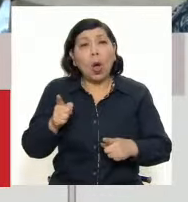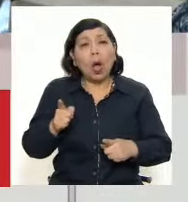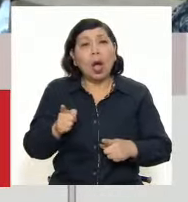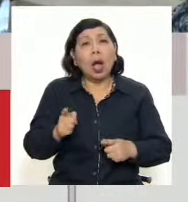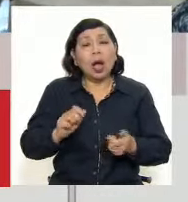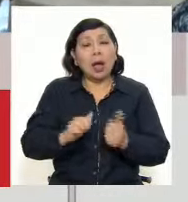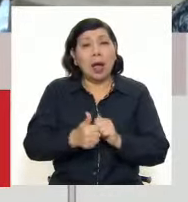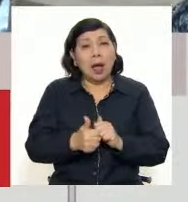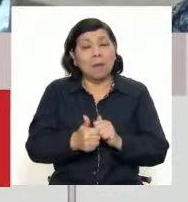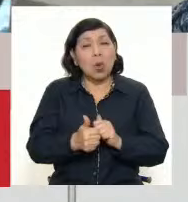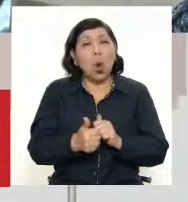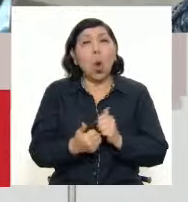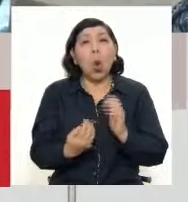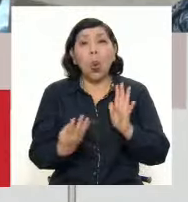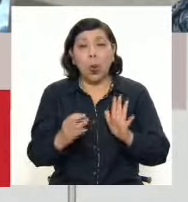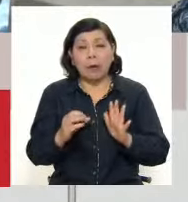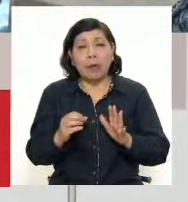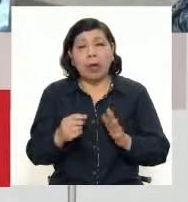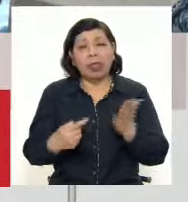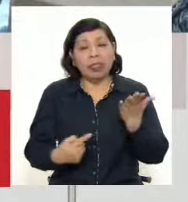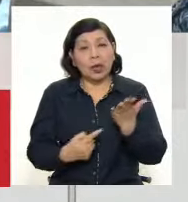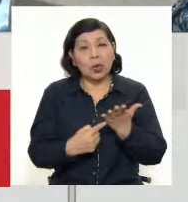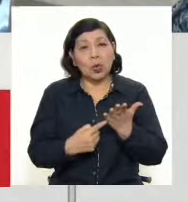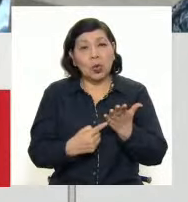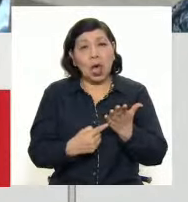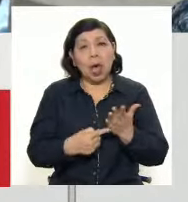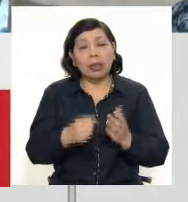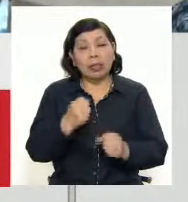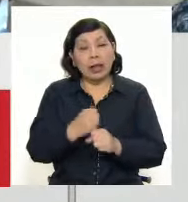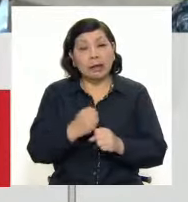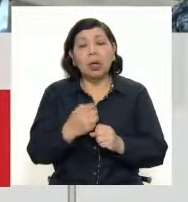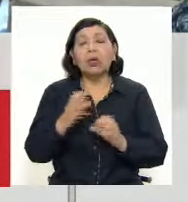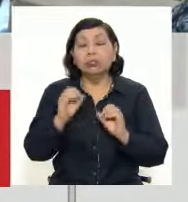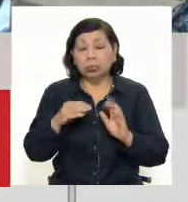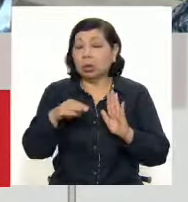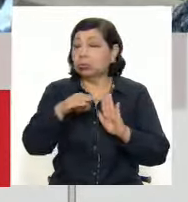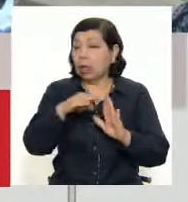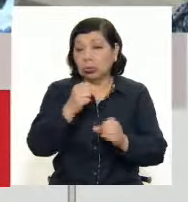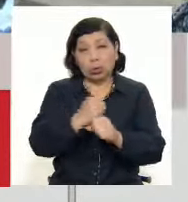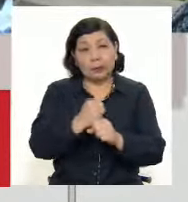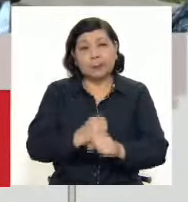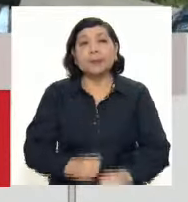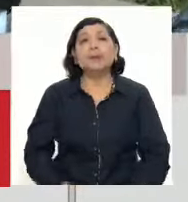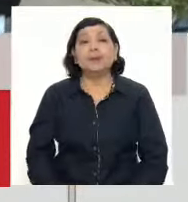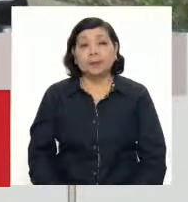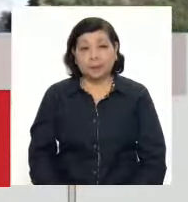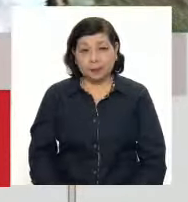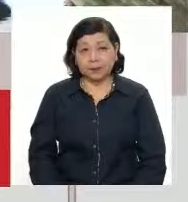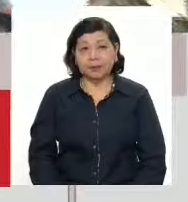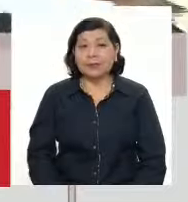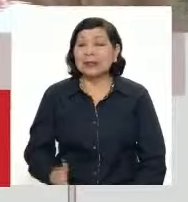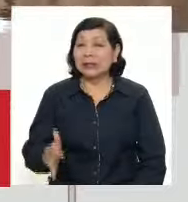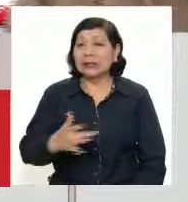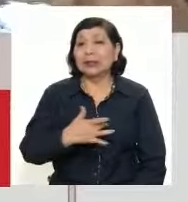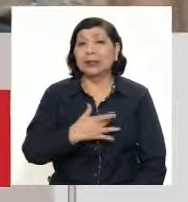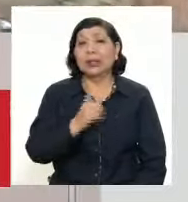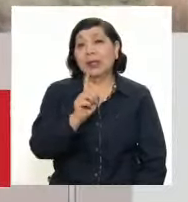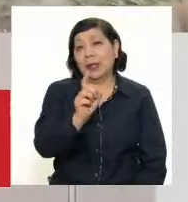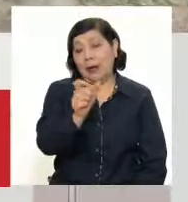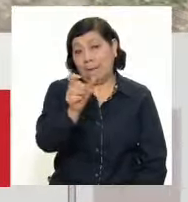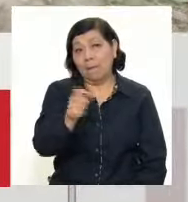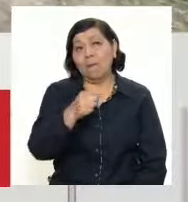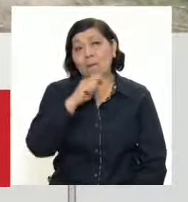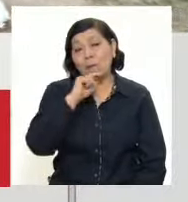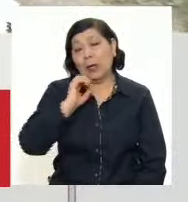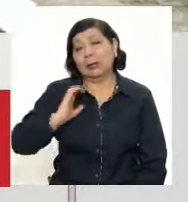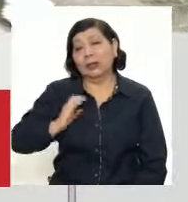Cambio 90, tecnología, trabajo, salud. Y eso es lo que ha cumplido. Así es, muchísimas gracias. Es el sentir de acá de la